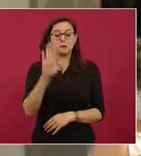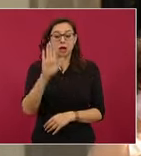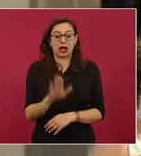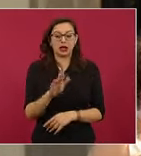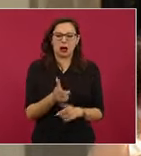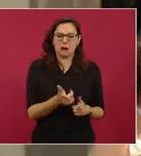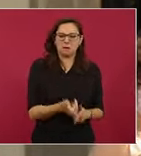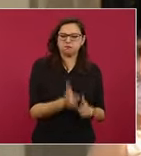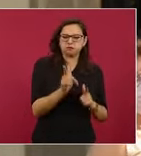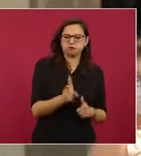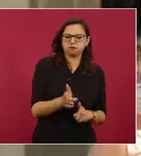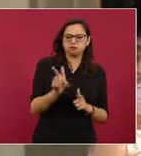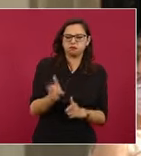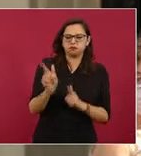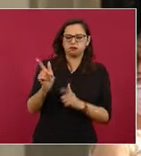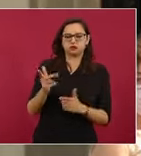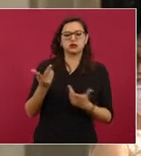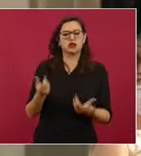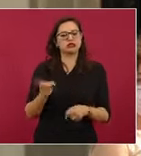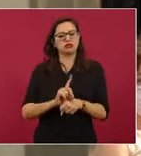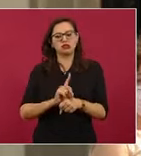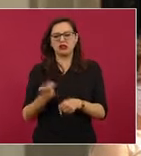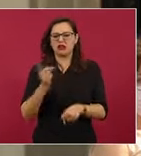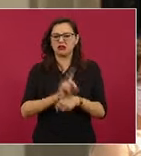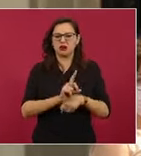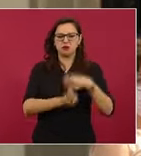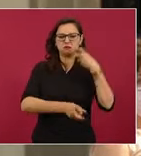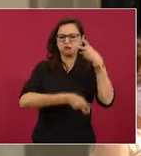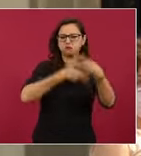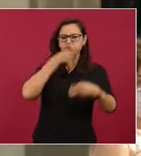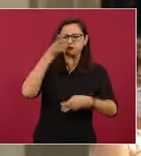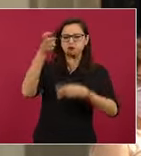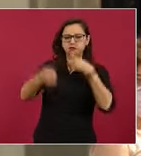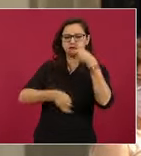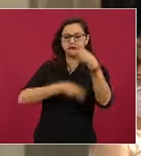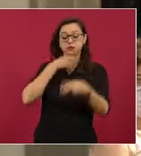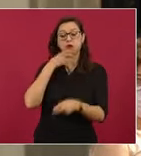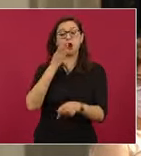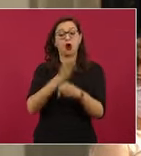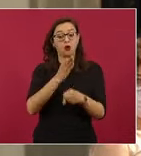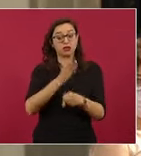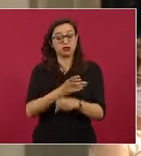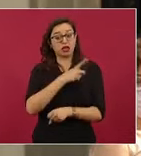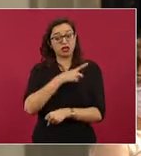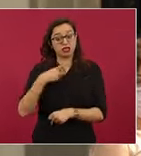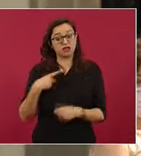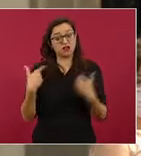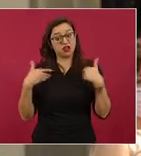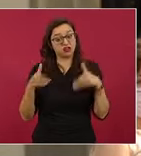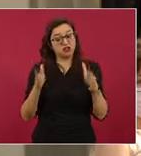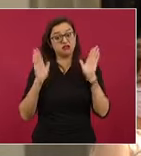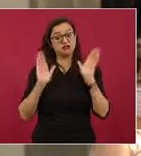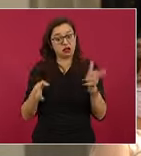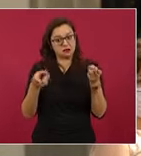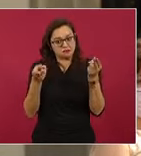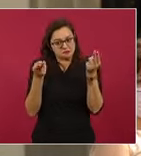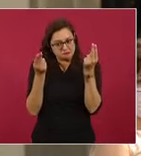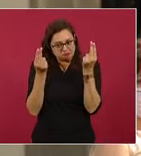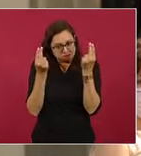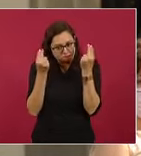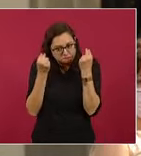esos que despotrican todos los días, deben estar con la cola y la cara entre las piernas, porque este lunes,